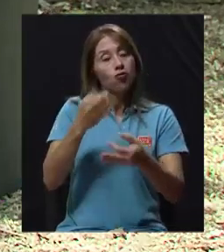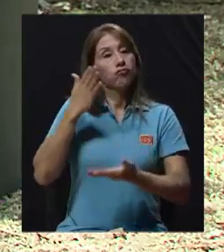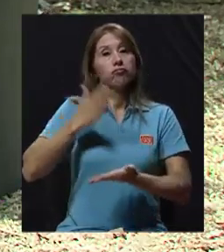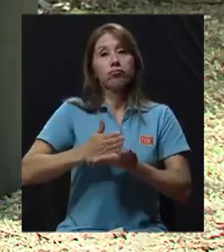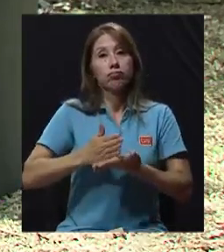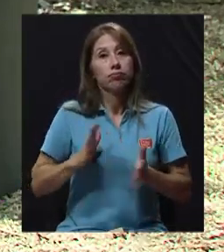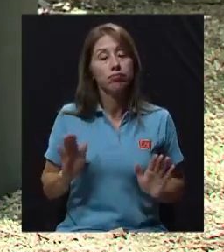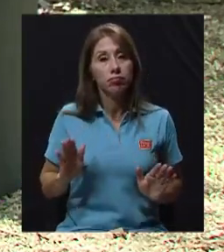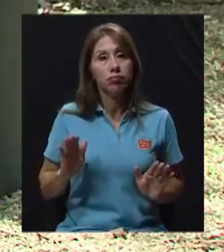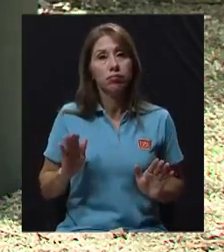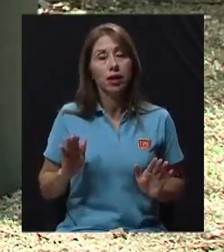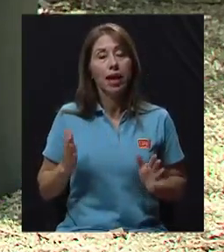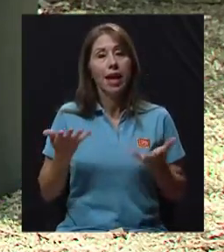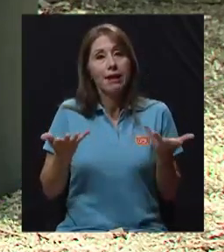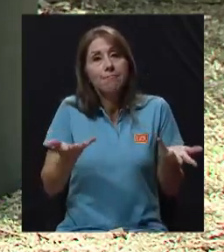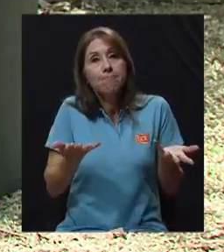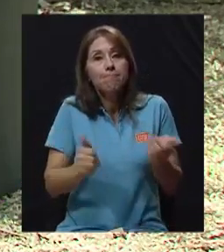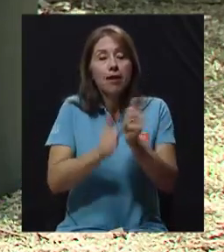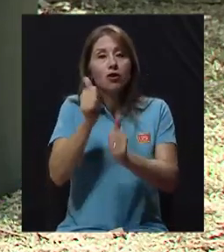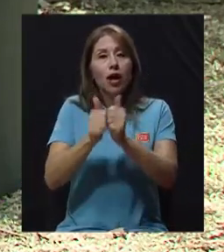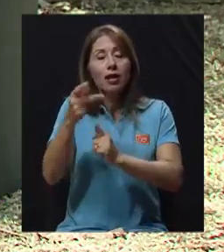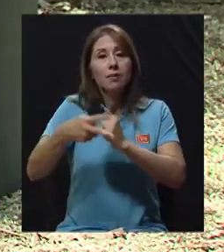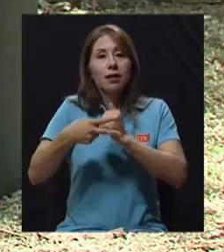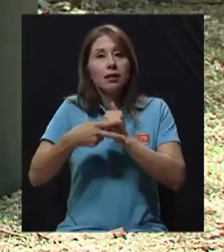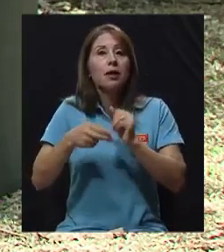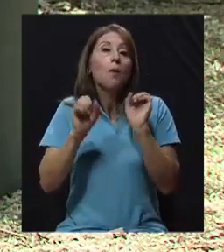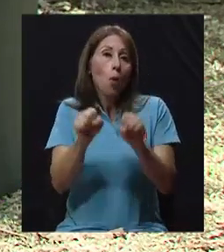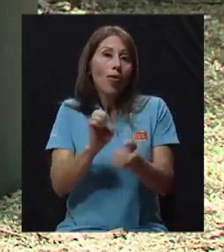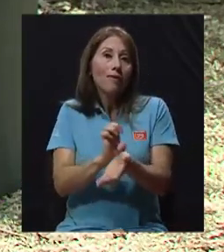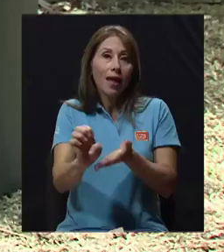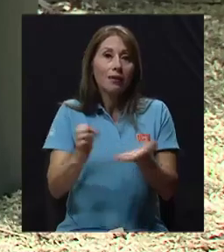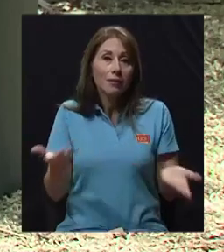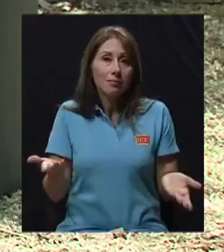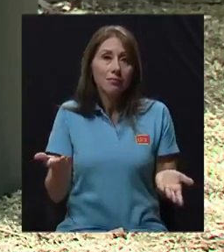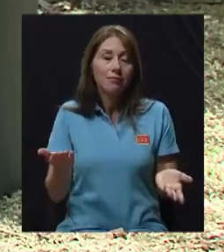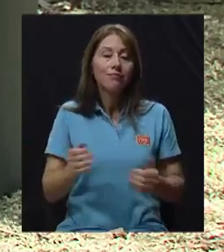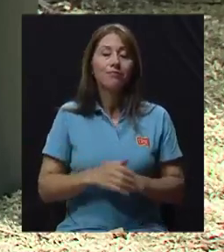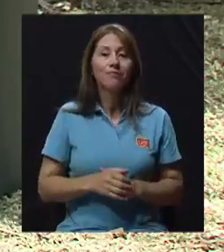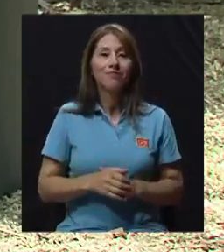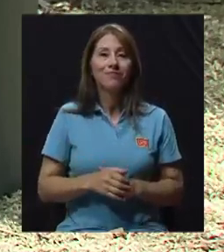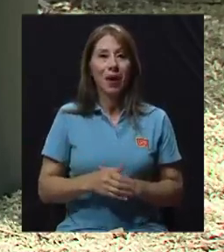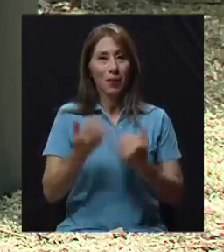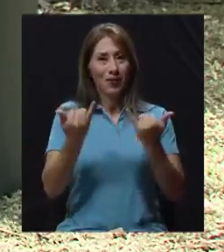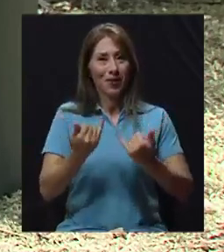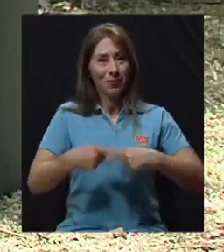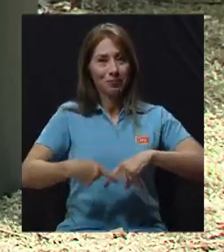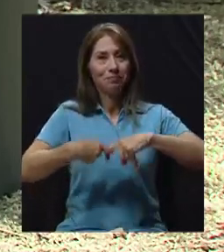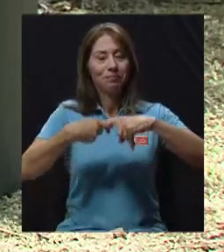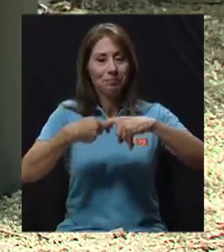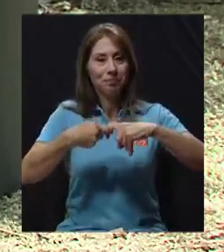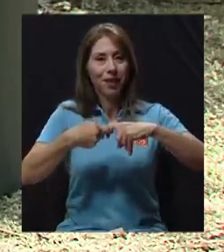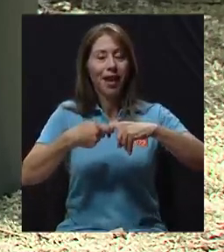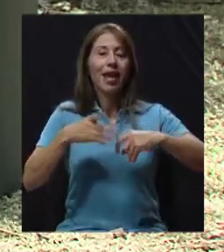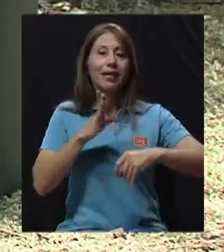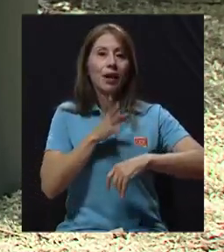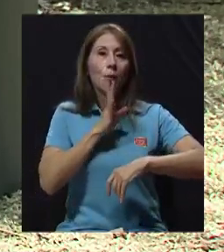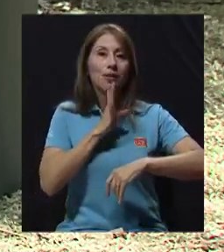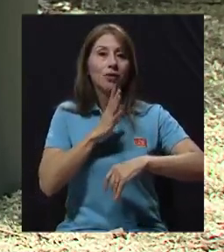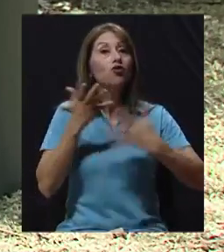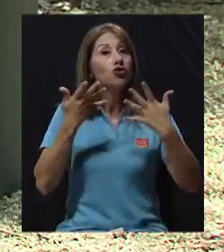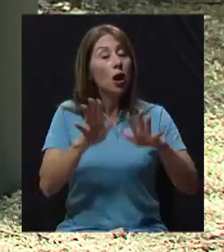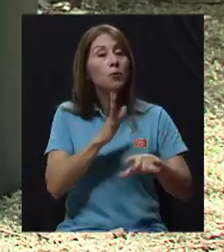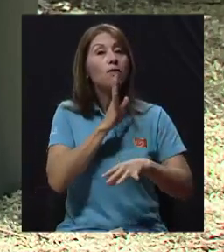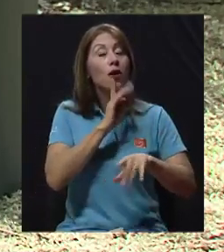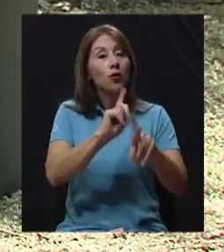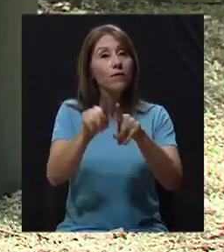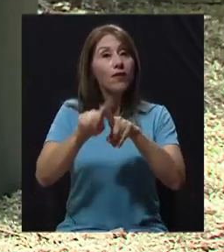propia que mayoría de las veces podría ser evitable, ¿verdad? Claro. Vamos a hacer una primera pausa, doctor, en esta conversación y